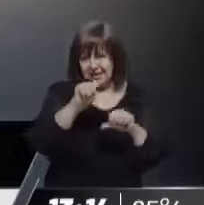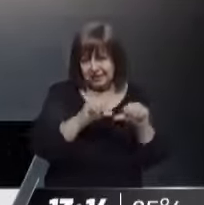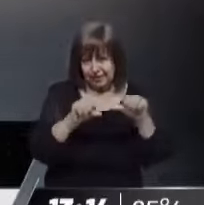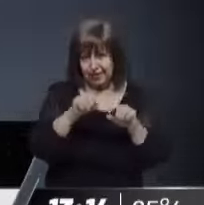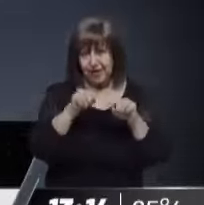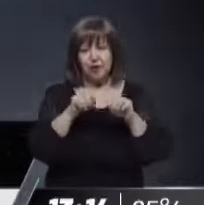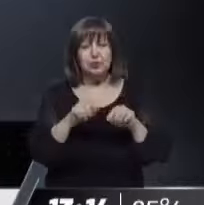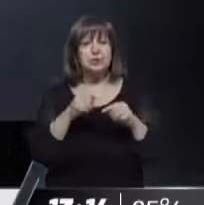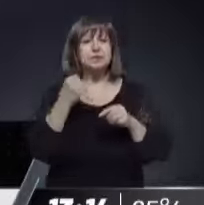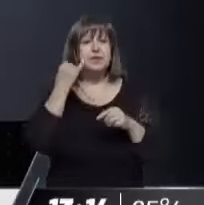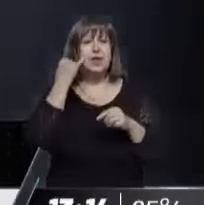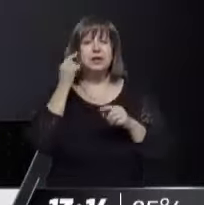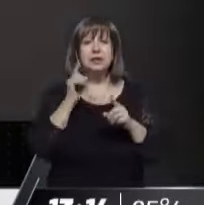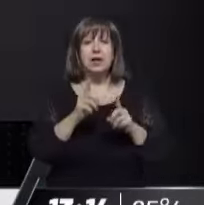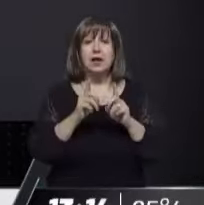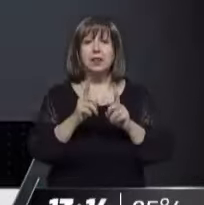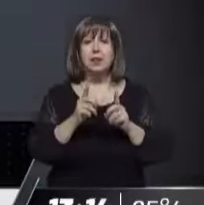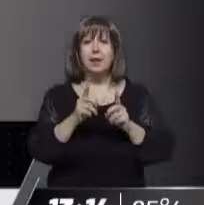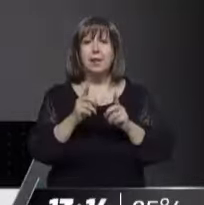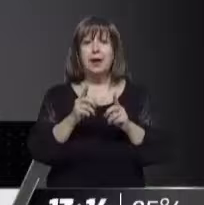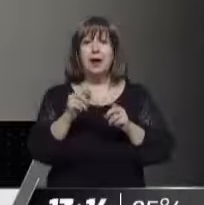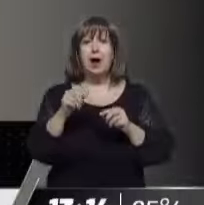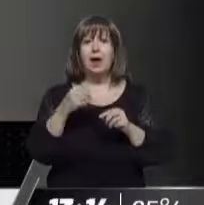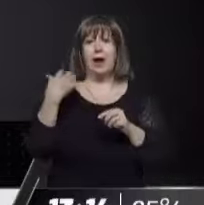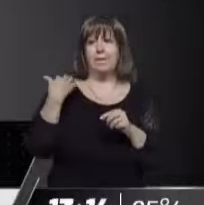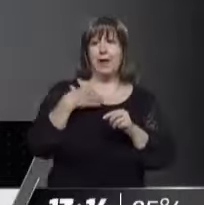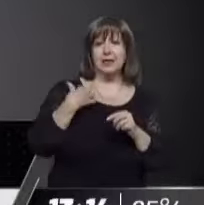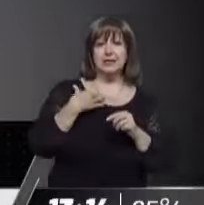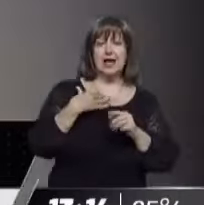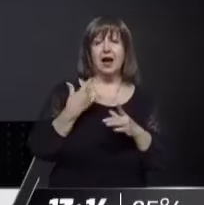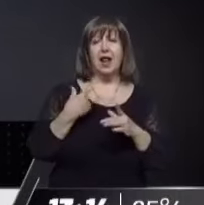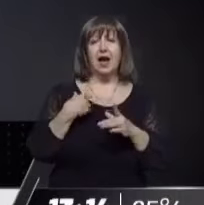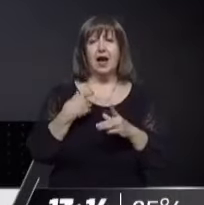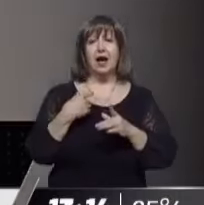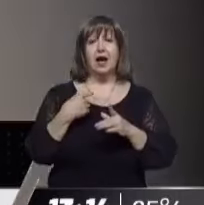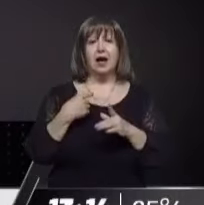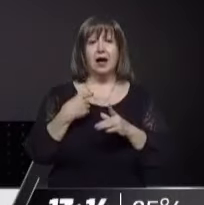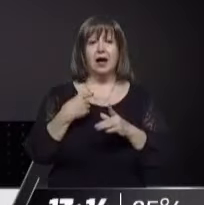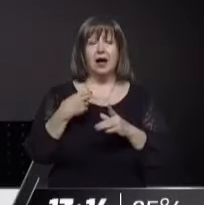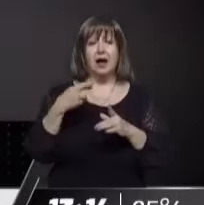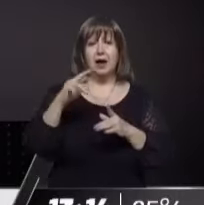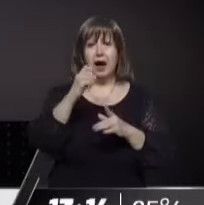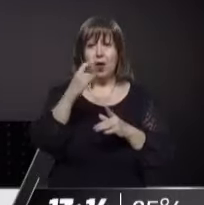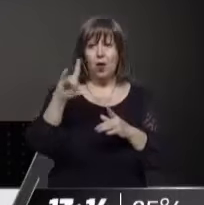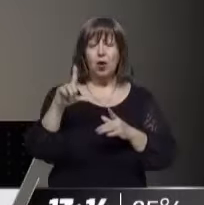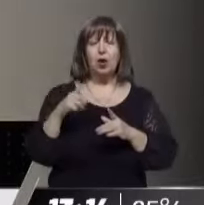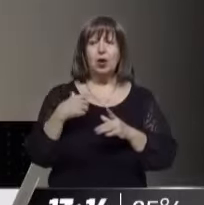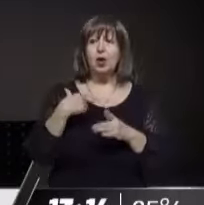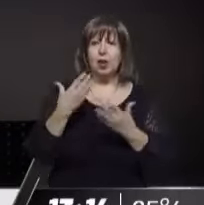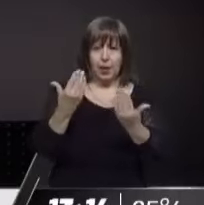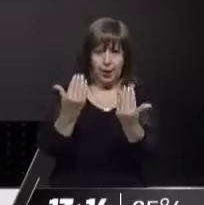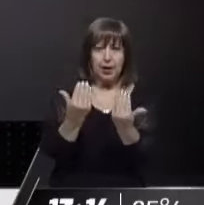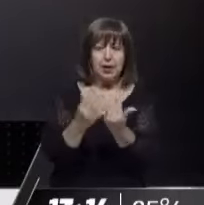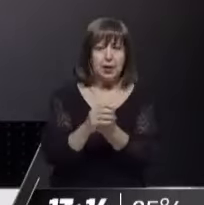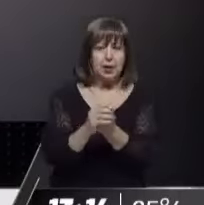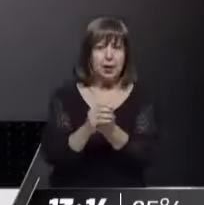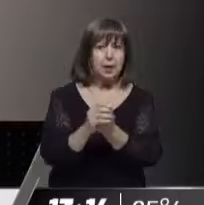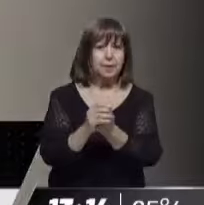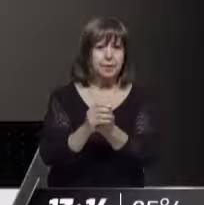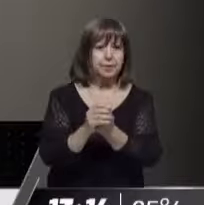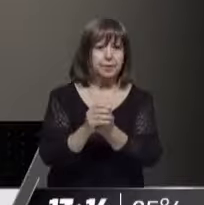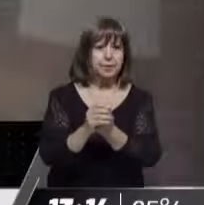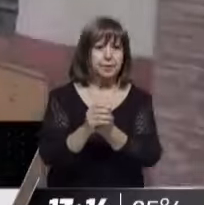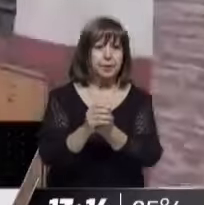Y mientras tanto también, mientras Marcela y Raúl logran reubicarse... A ver, ¿no? Sí, Marce, dale.